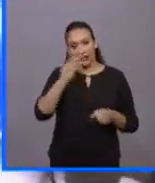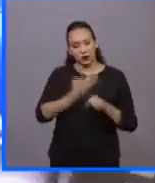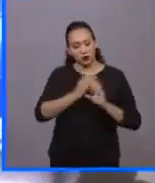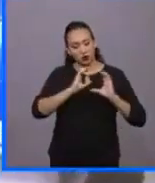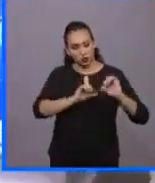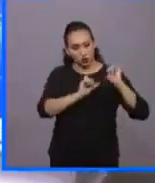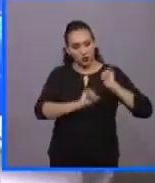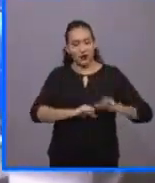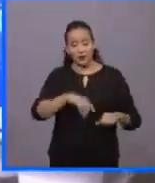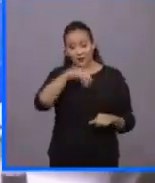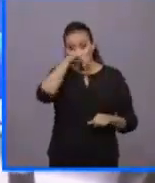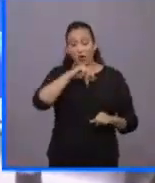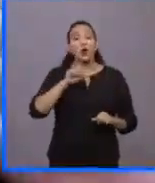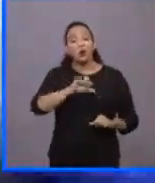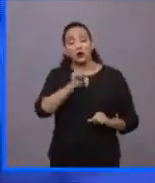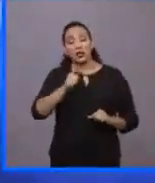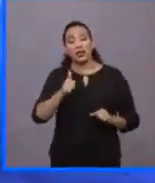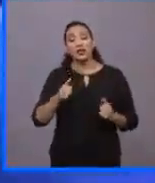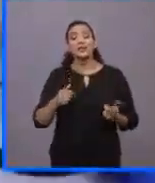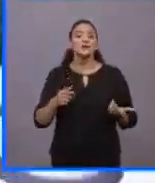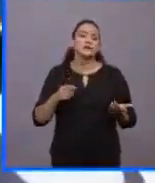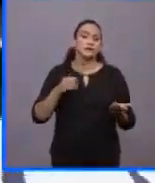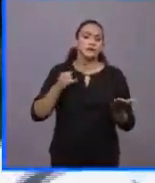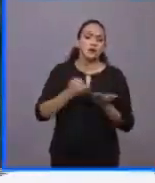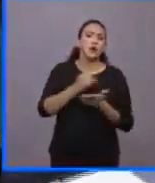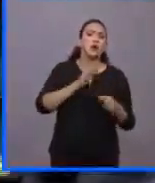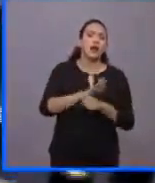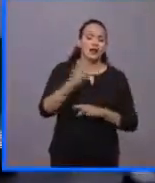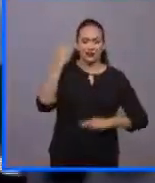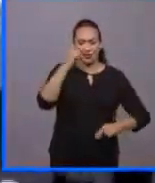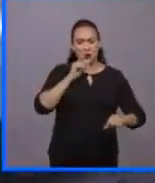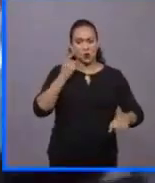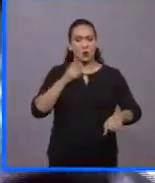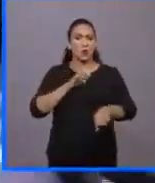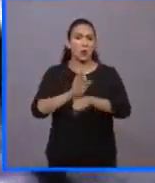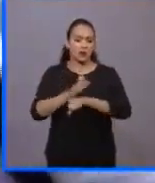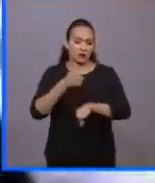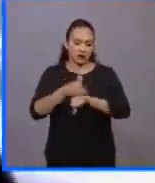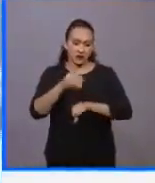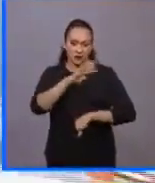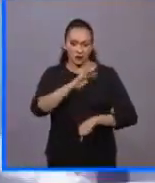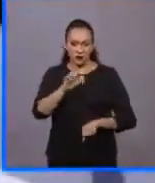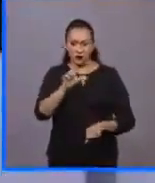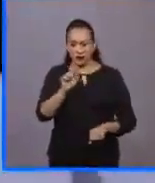responsabilidad. Muestra de ello es la decisión que aprobó al resolver el amparo en revisión